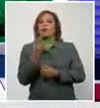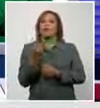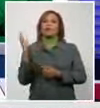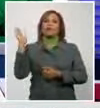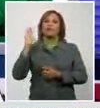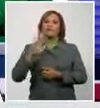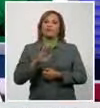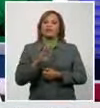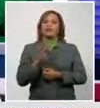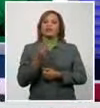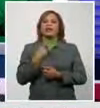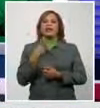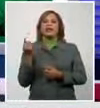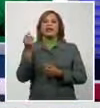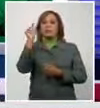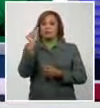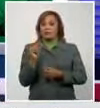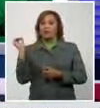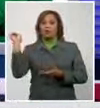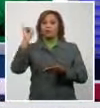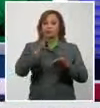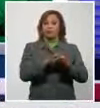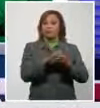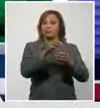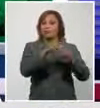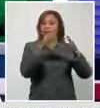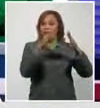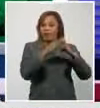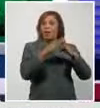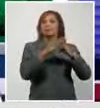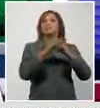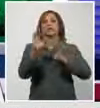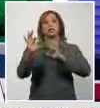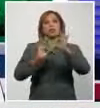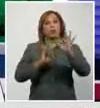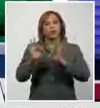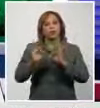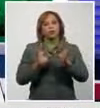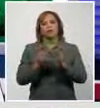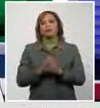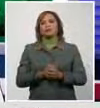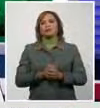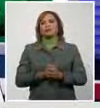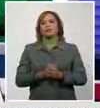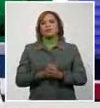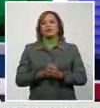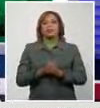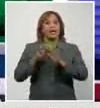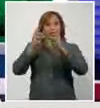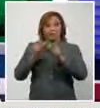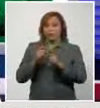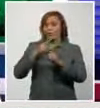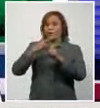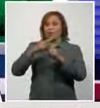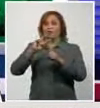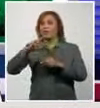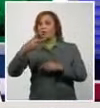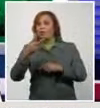un viajero del exterior. Hasta que tengamos el resultado del segundo PCR tomado el quinto